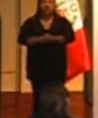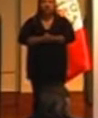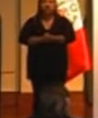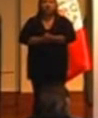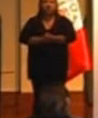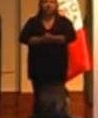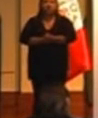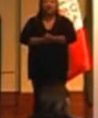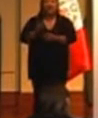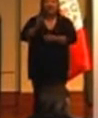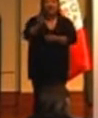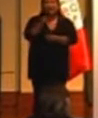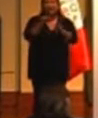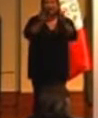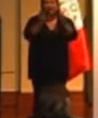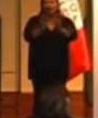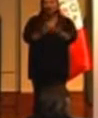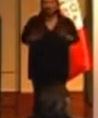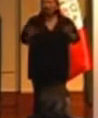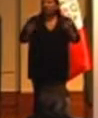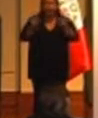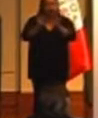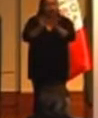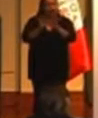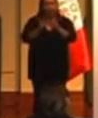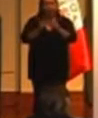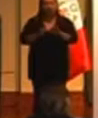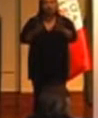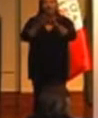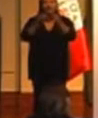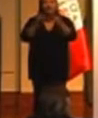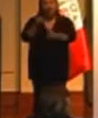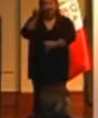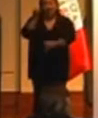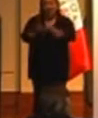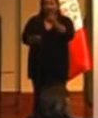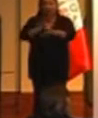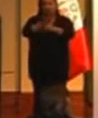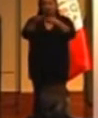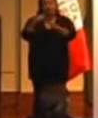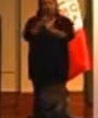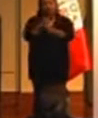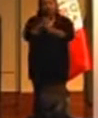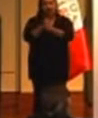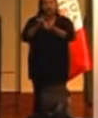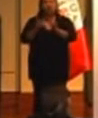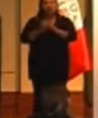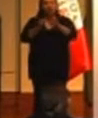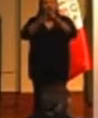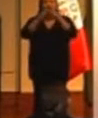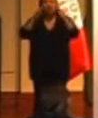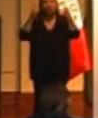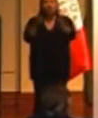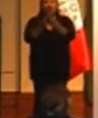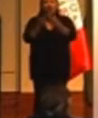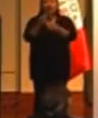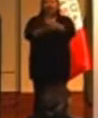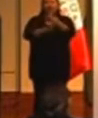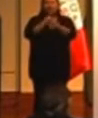Eso es un tema muy valioso. Creo que al final de la gestión vamos a llegar a habernos reunido un año